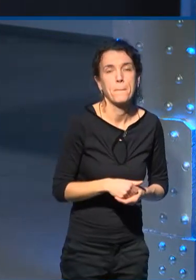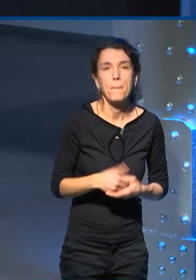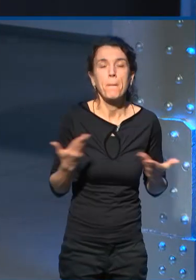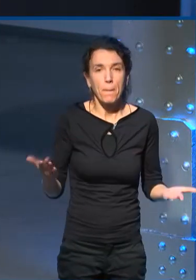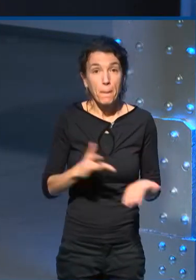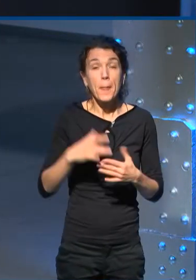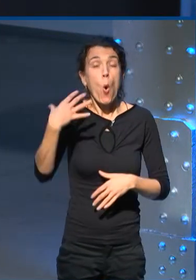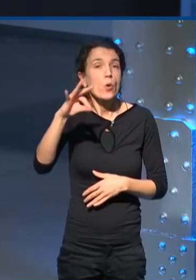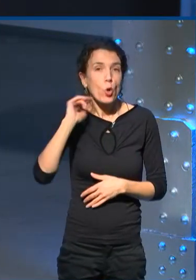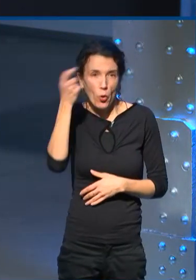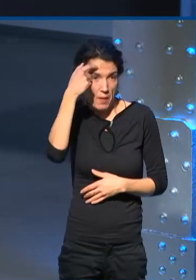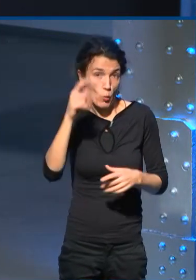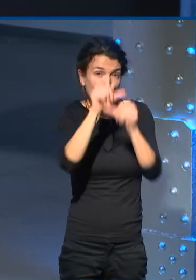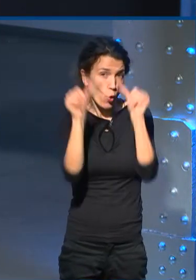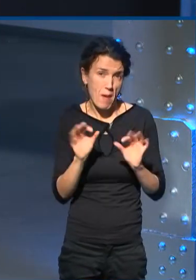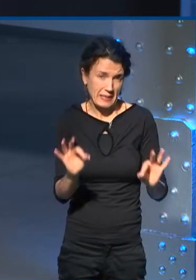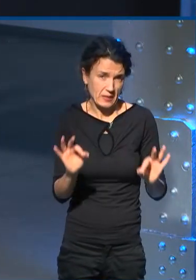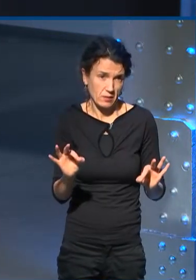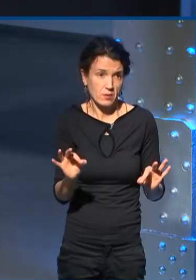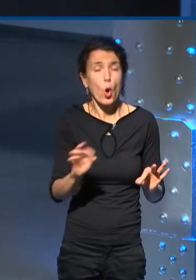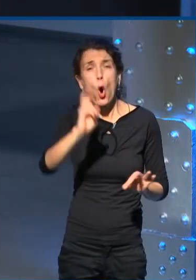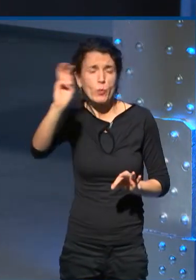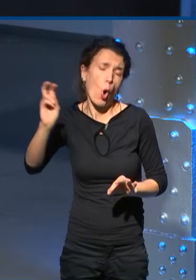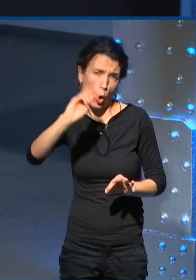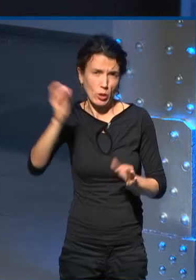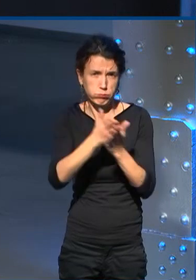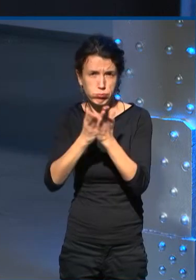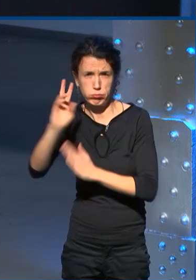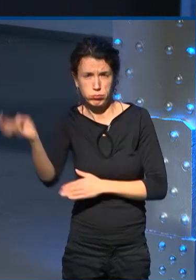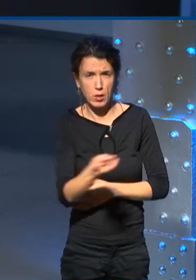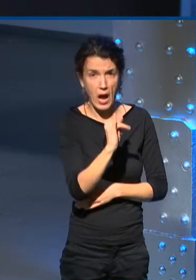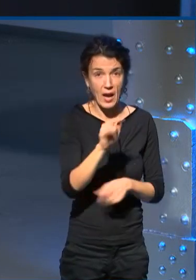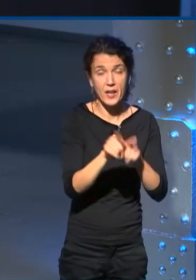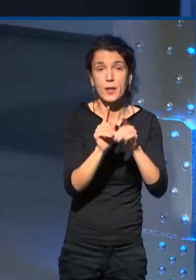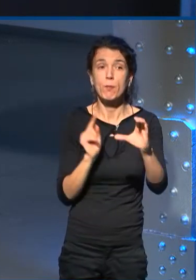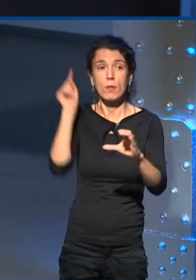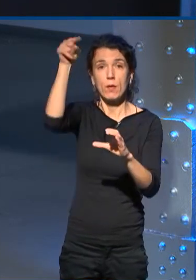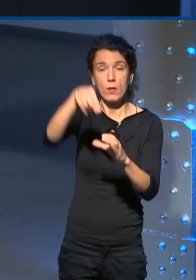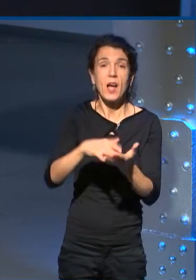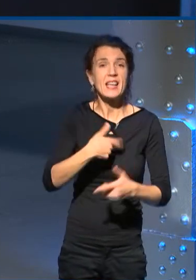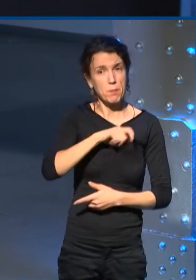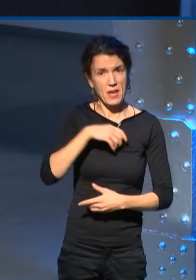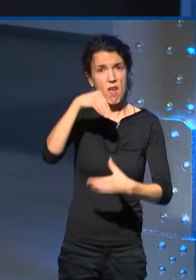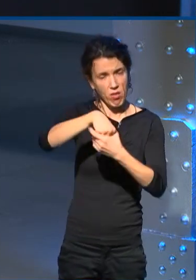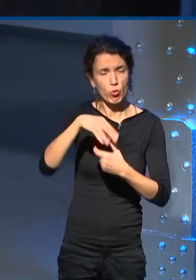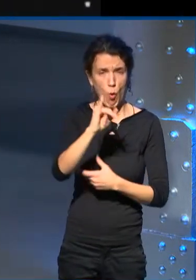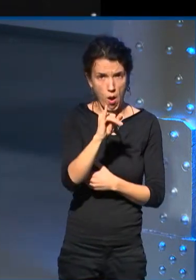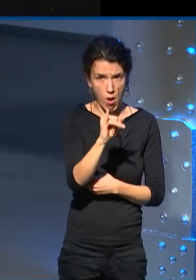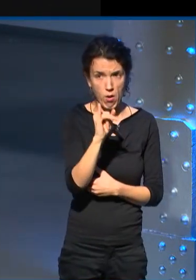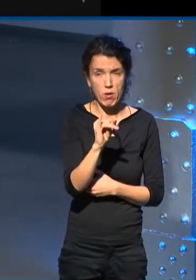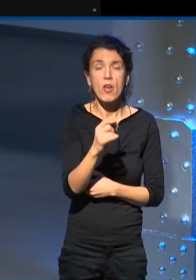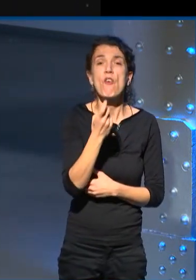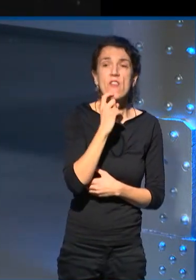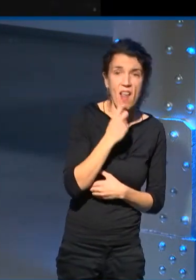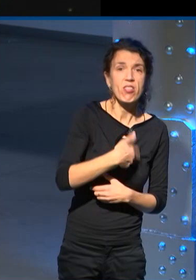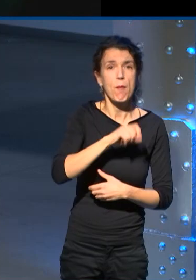¿Es el único concepto o la única forma? No, hay otras. Vamos a ver una, de una misión trilateral en la que España también está involucrada, Rusia, Finlandia